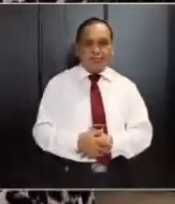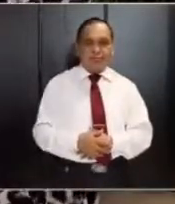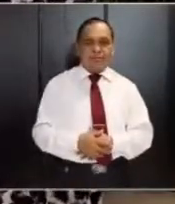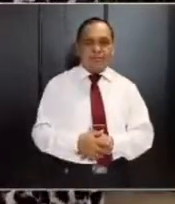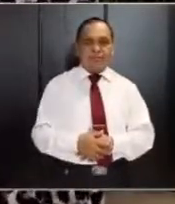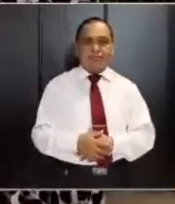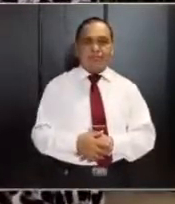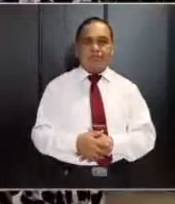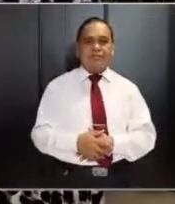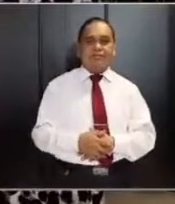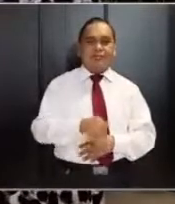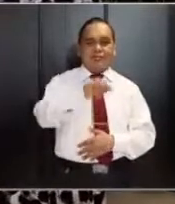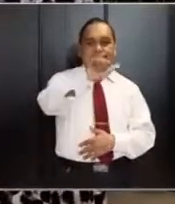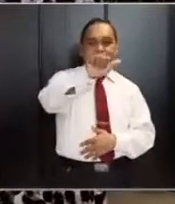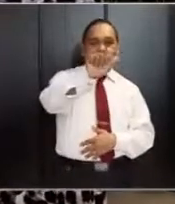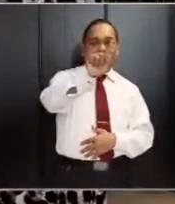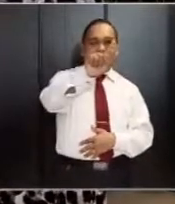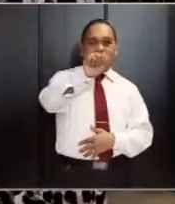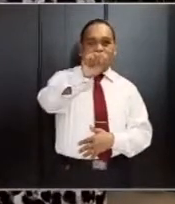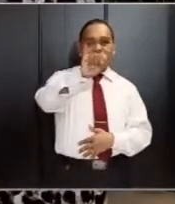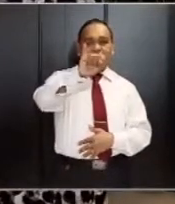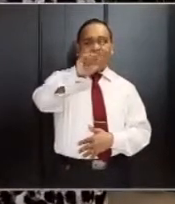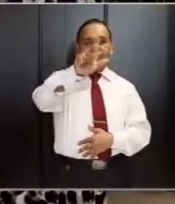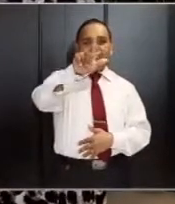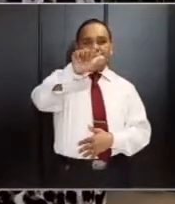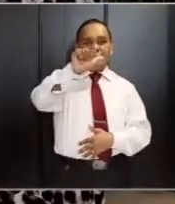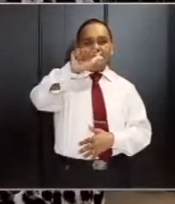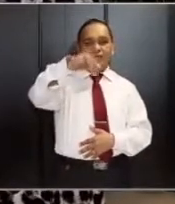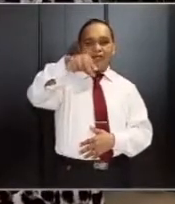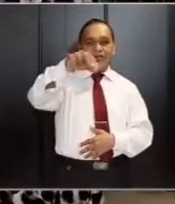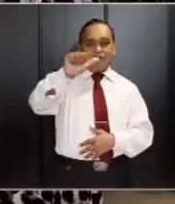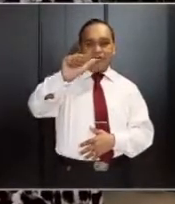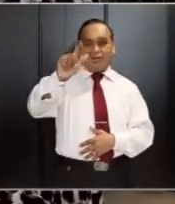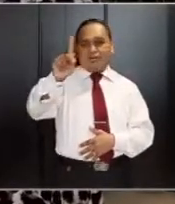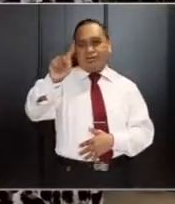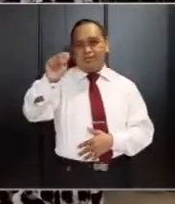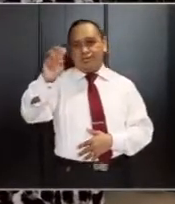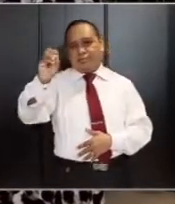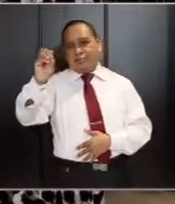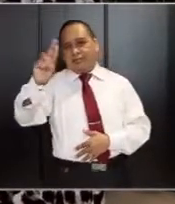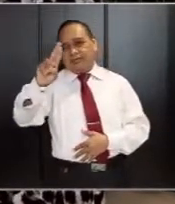episodio. Atilana Torres, de la Colonia Electricistas, con el boleto